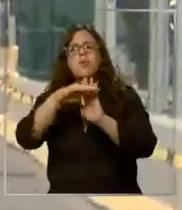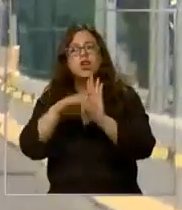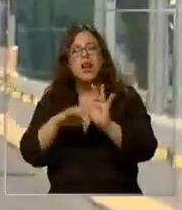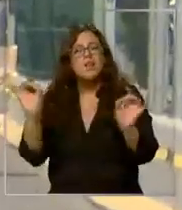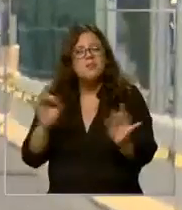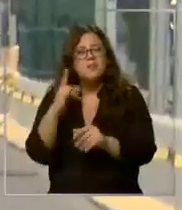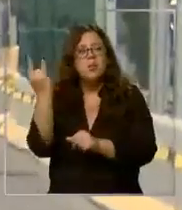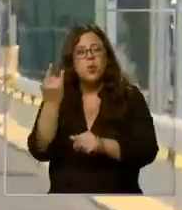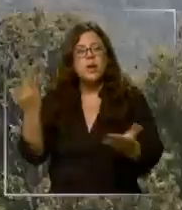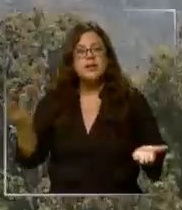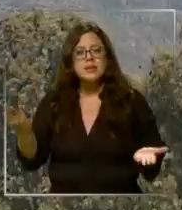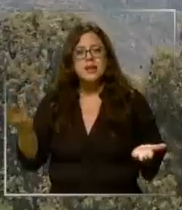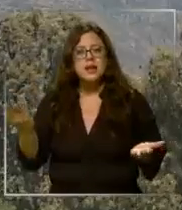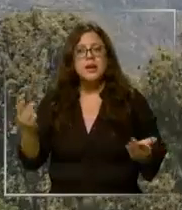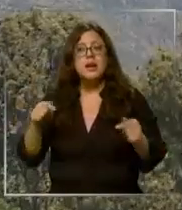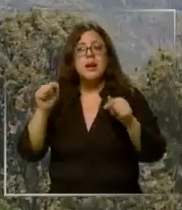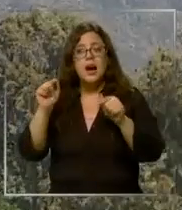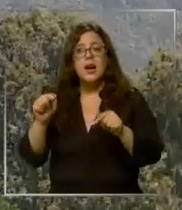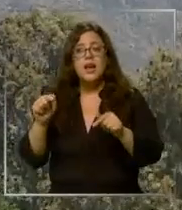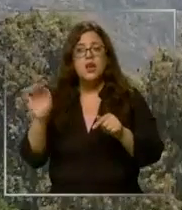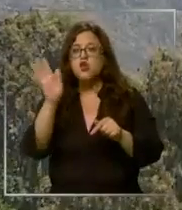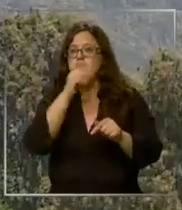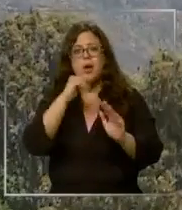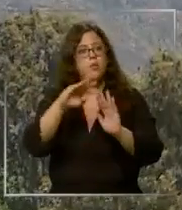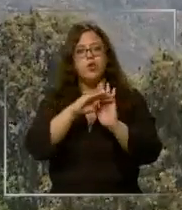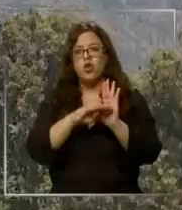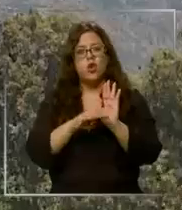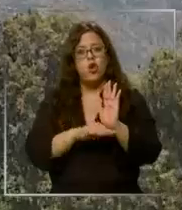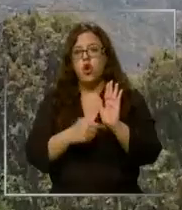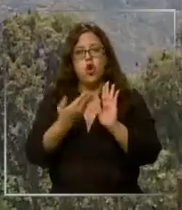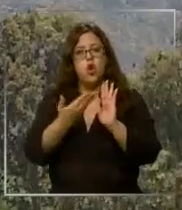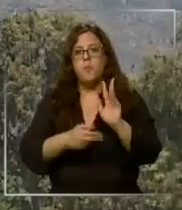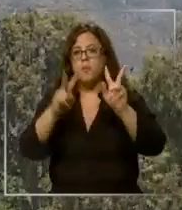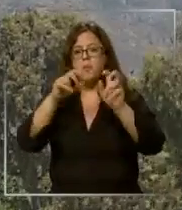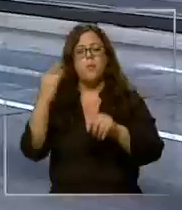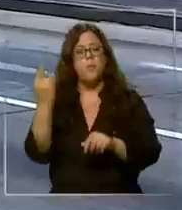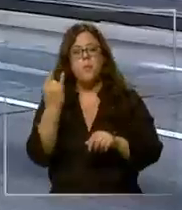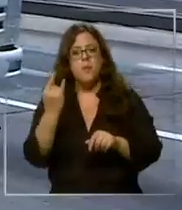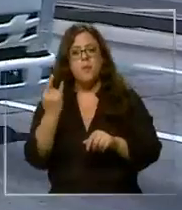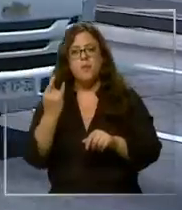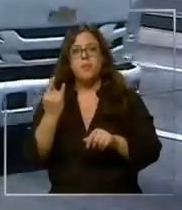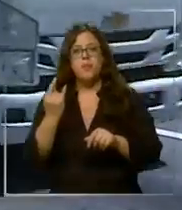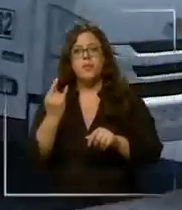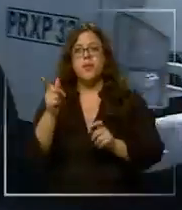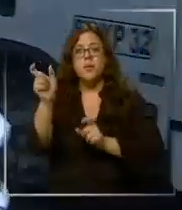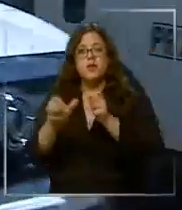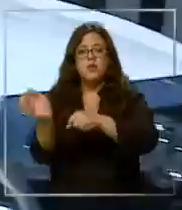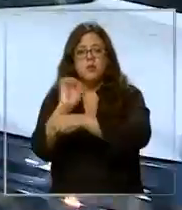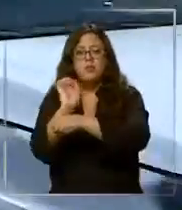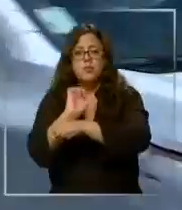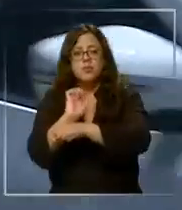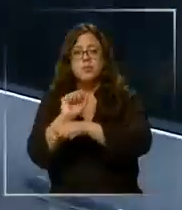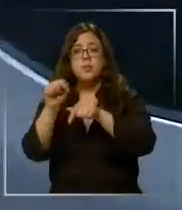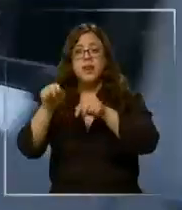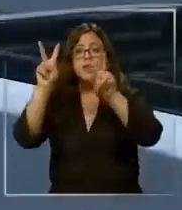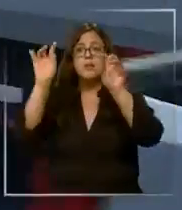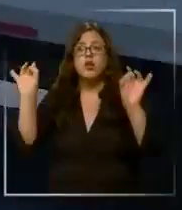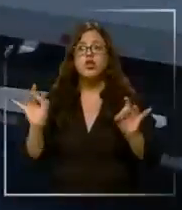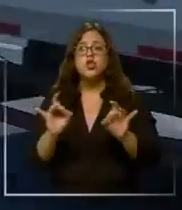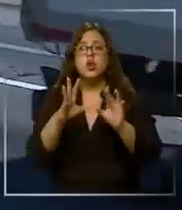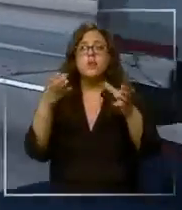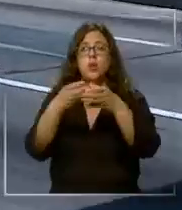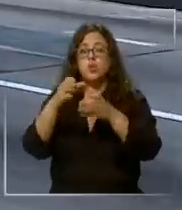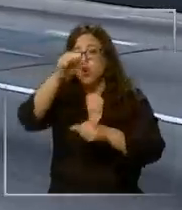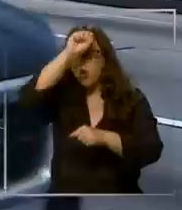casos de emergencia? Según entendidos, no hay un protocolo establecido para casos de emergencia que planteen conductores. En la práctica, solo equipos